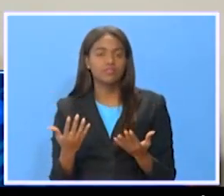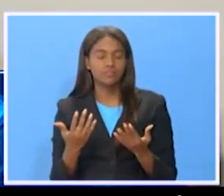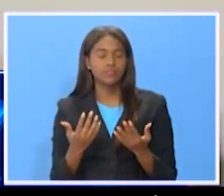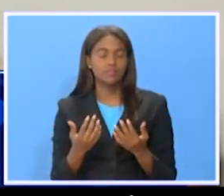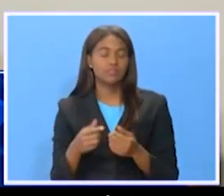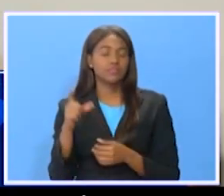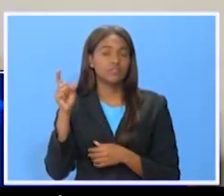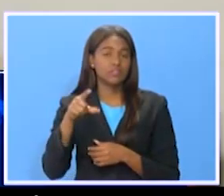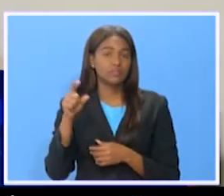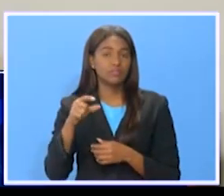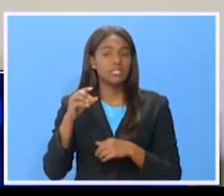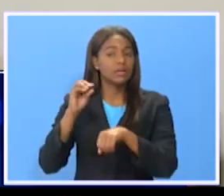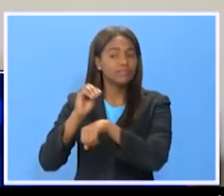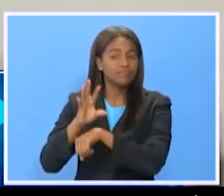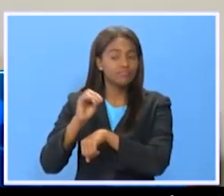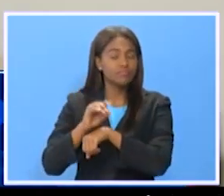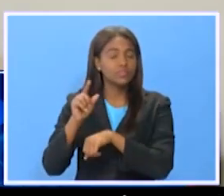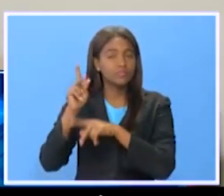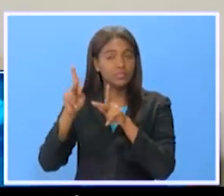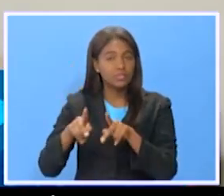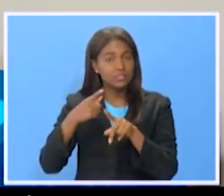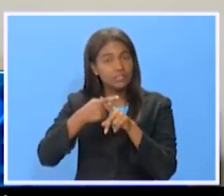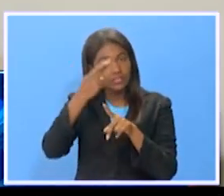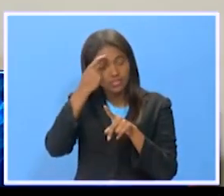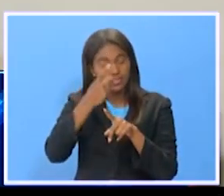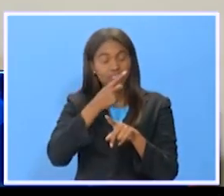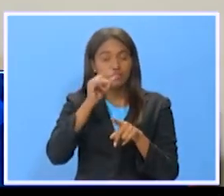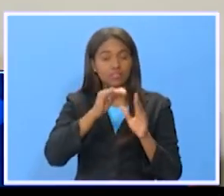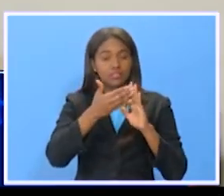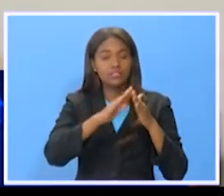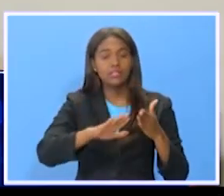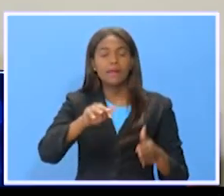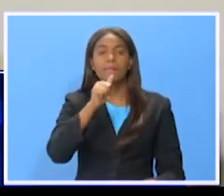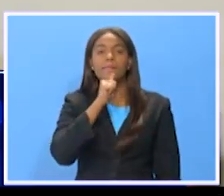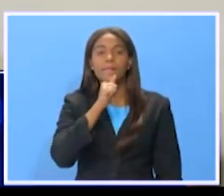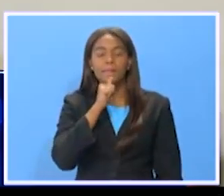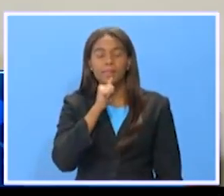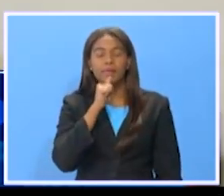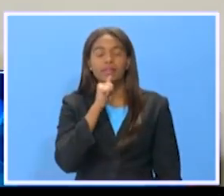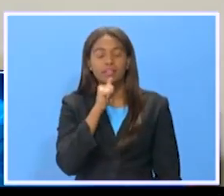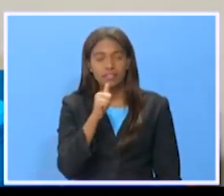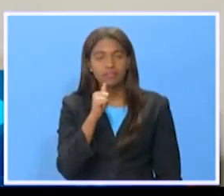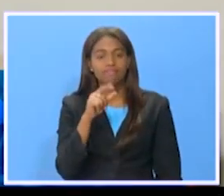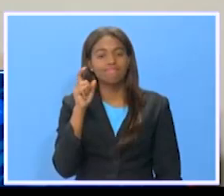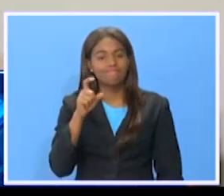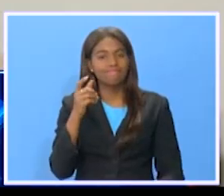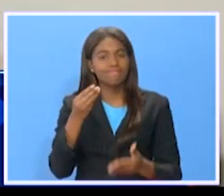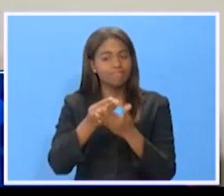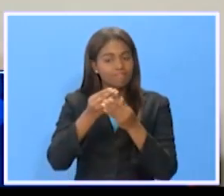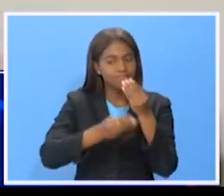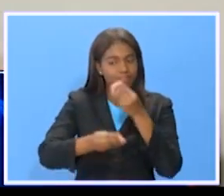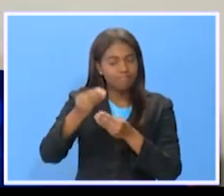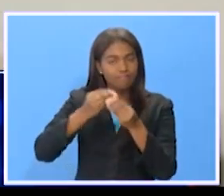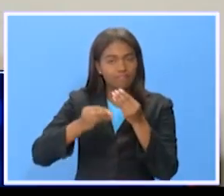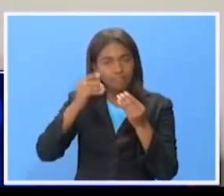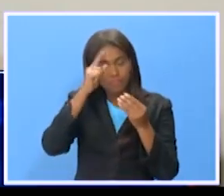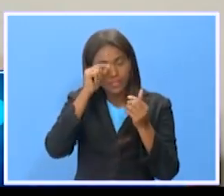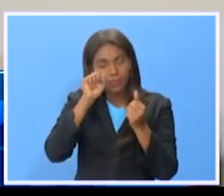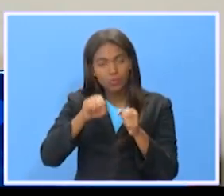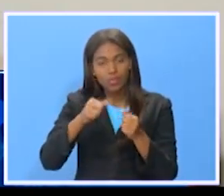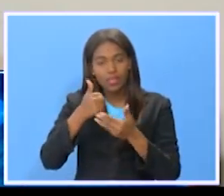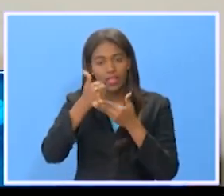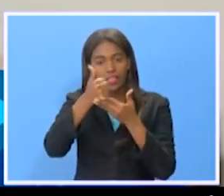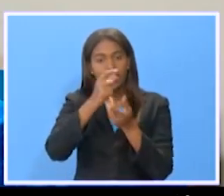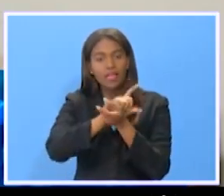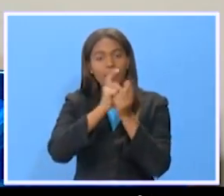hay que sugerirle al Estado Dominicano, al igual que al sector privado, hacer inversiones para